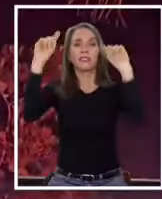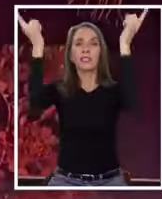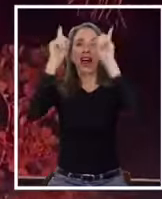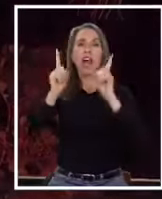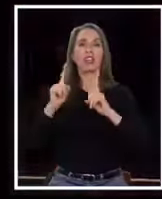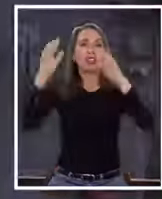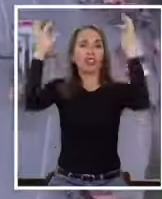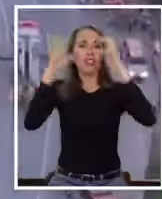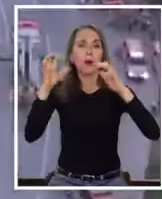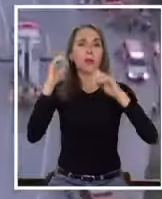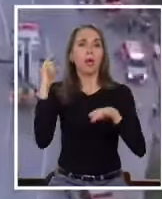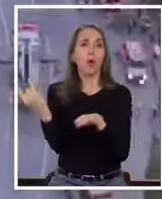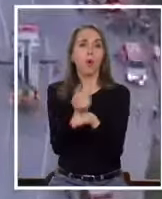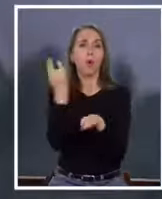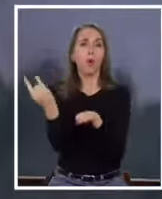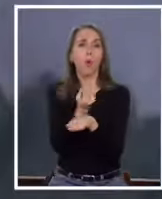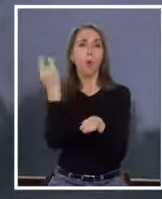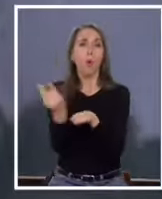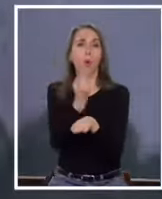así.